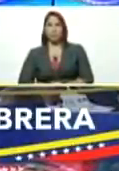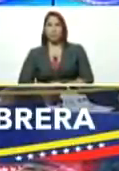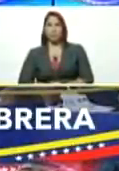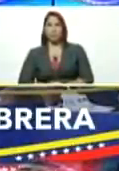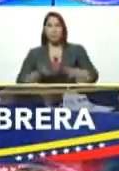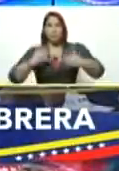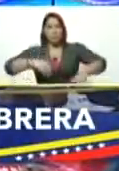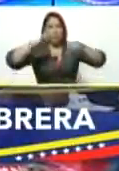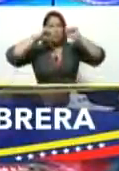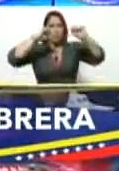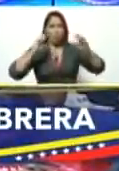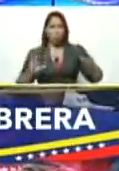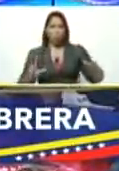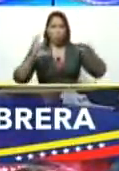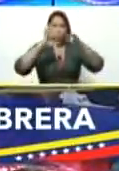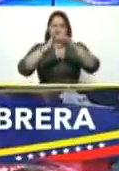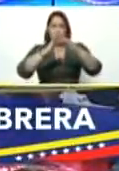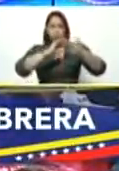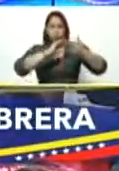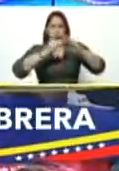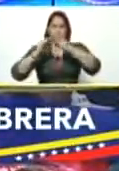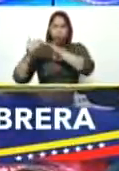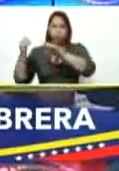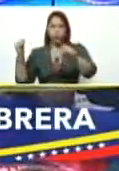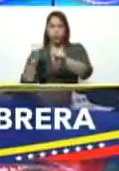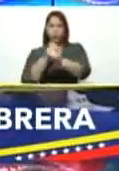que viva la unión común era obrera